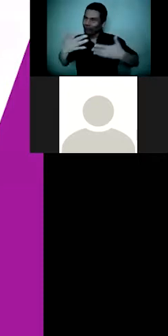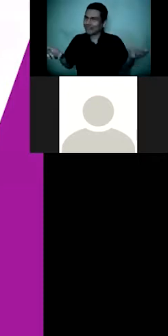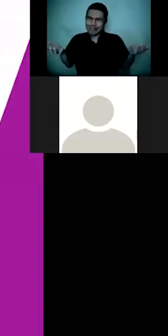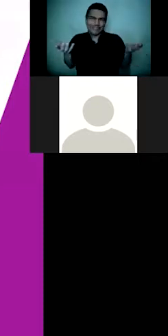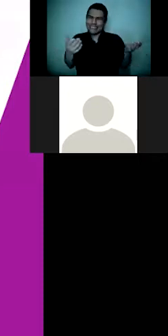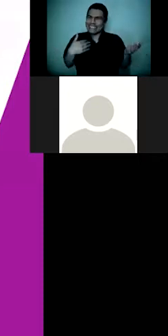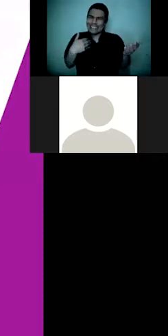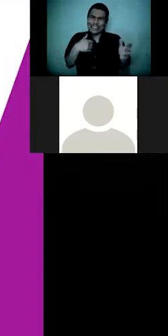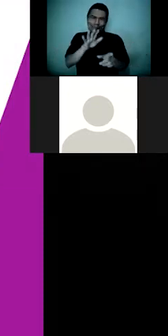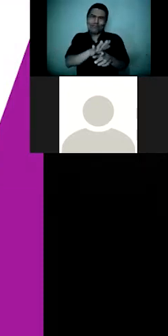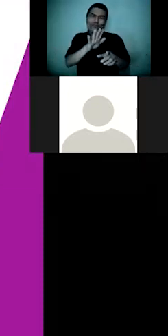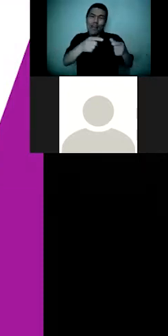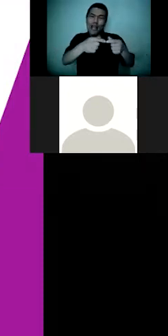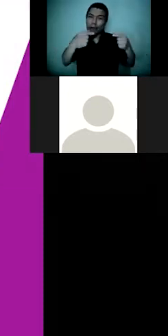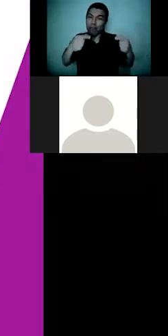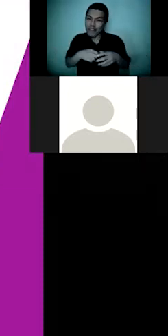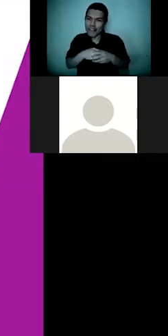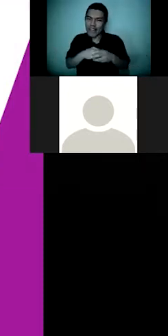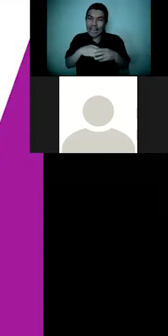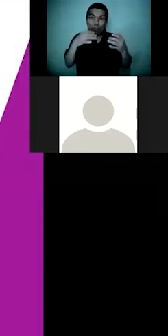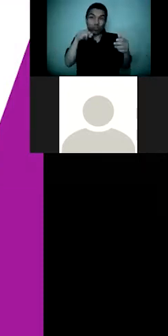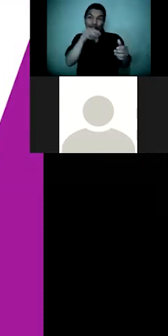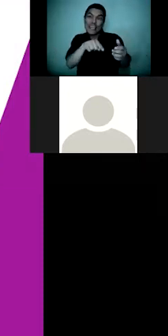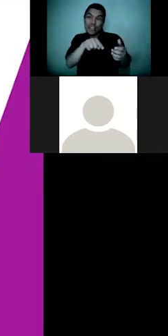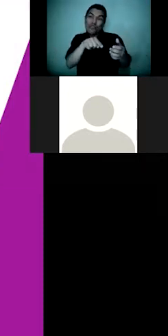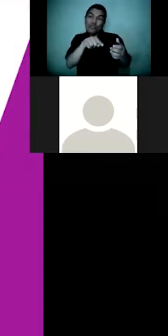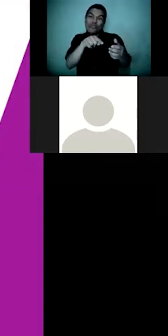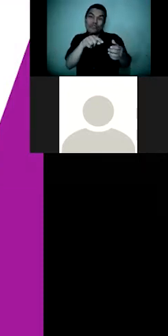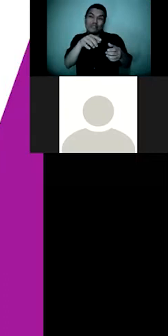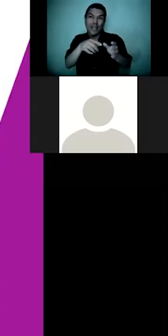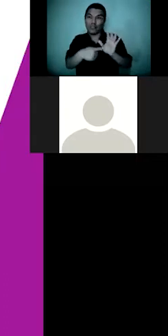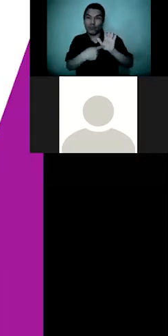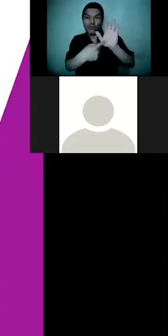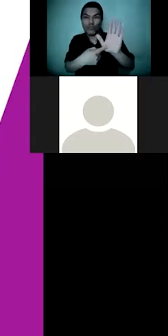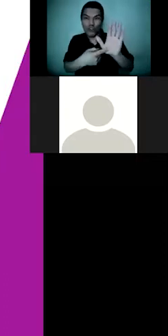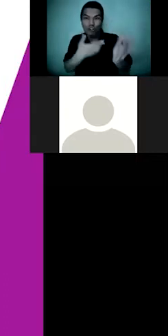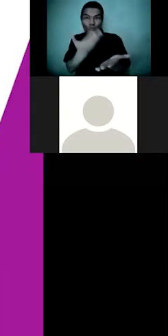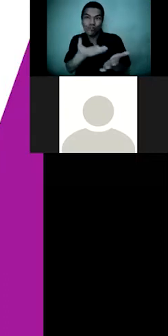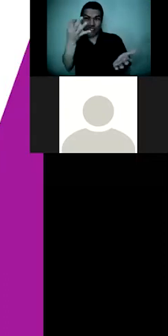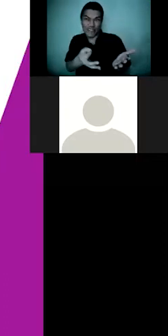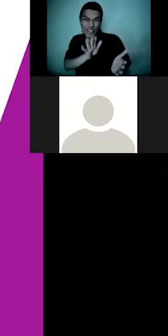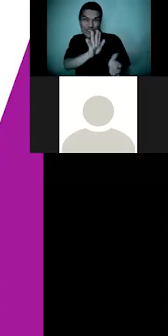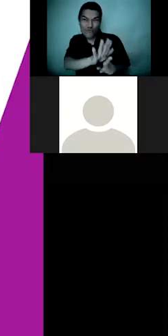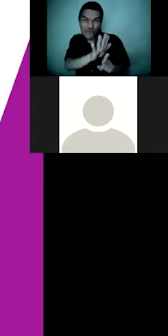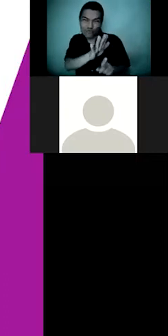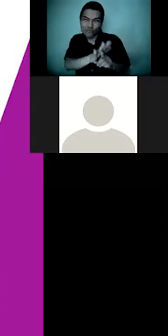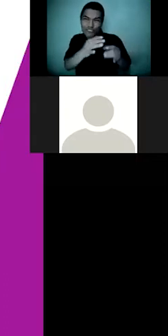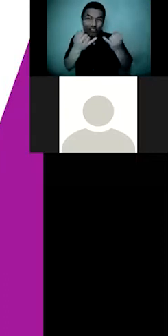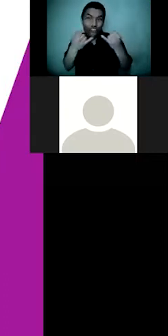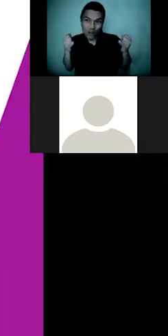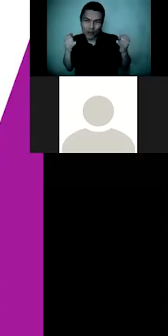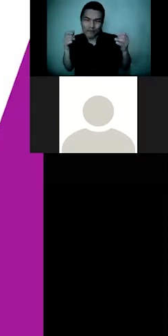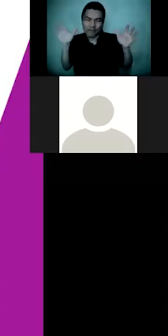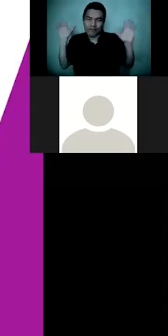y hace, utilizando la lengua de señas, quien tiene su propia gramática, hace uso, es la